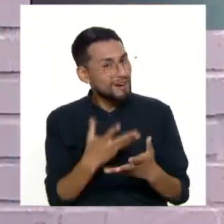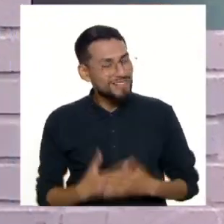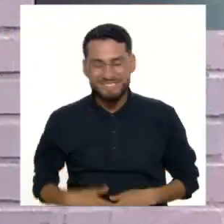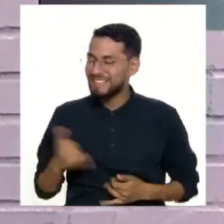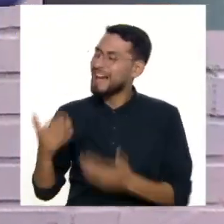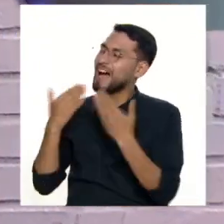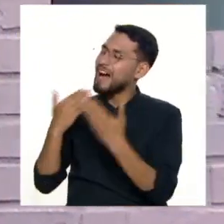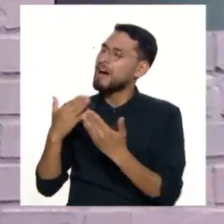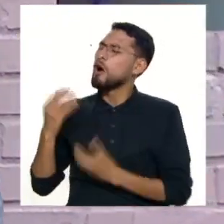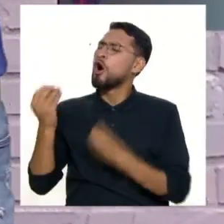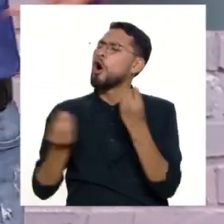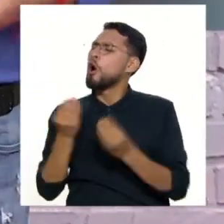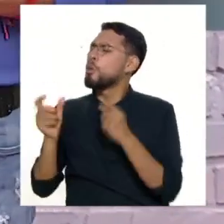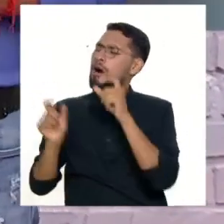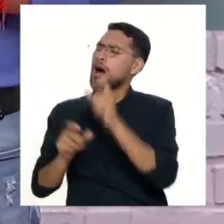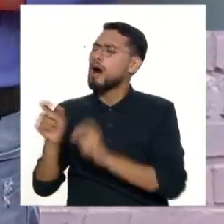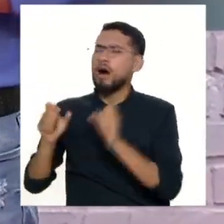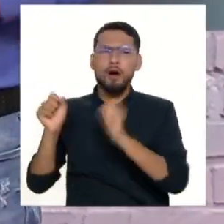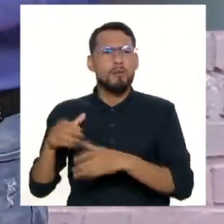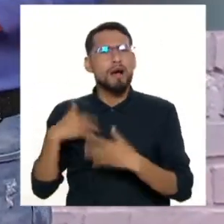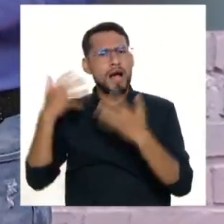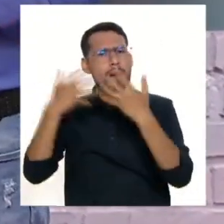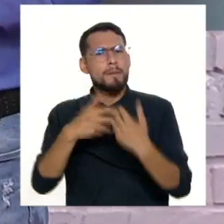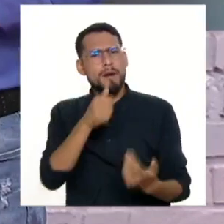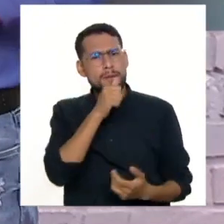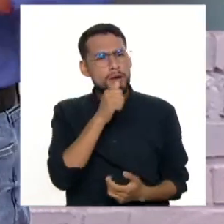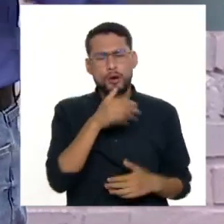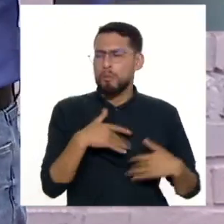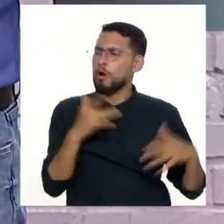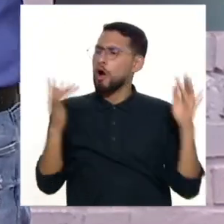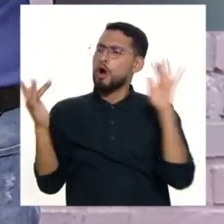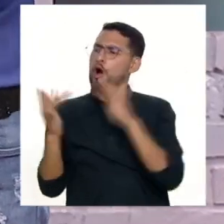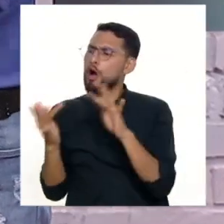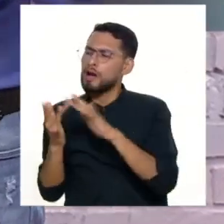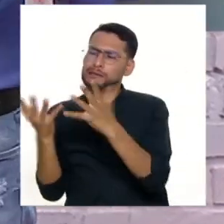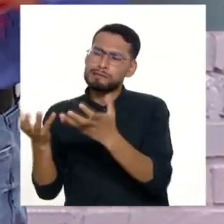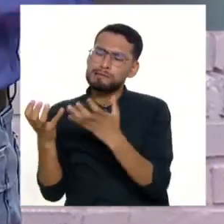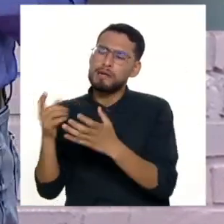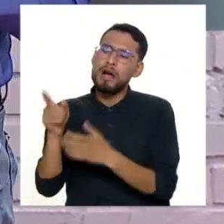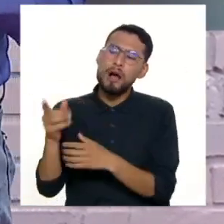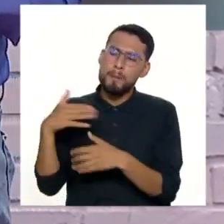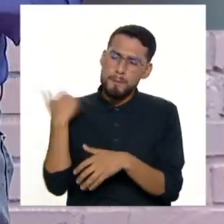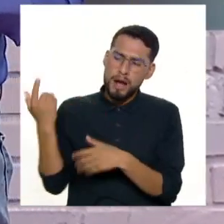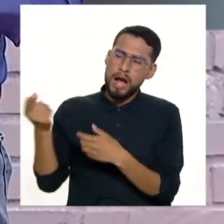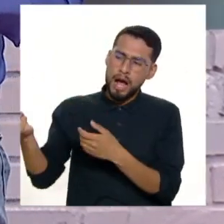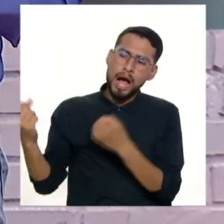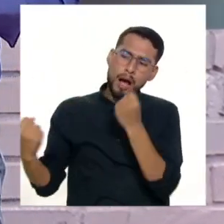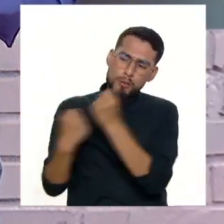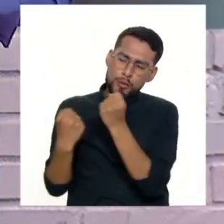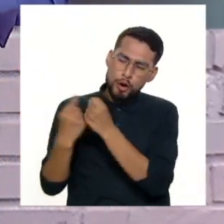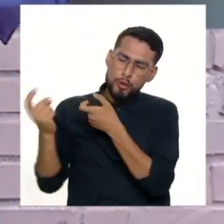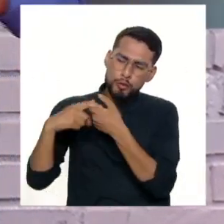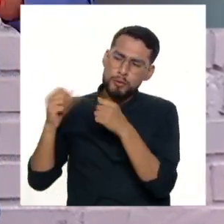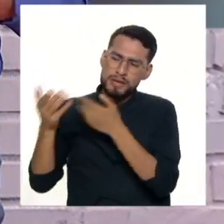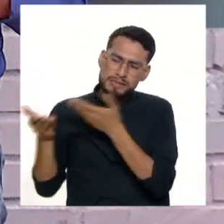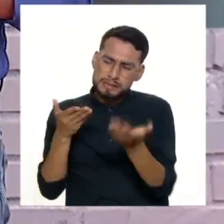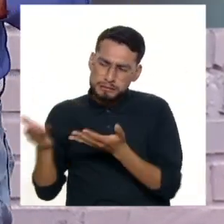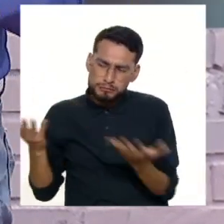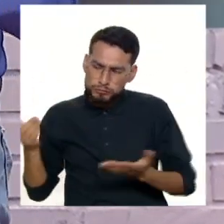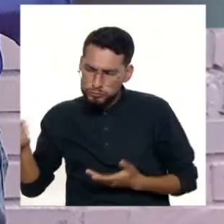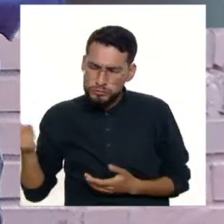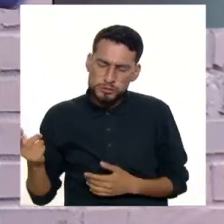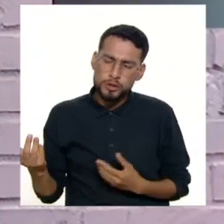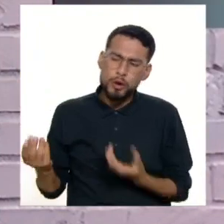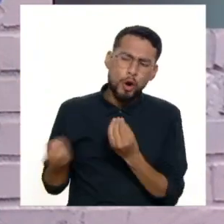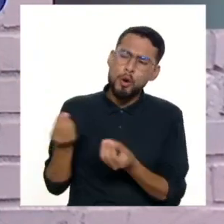aquí. ¿Cómo puede hacer gracias. La gente, las empresas privadas, por ejemplo, que quisieran también tener el servicio que